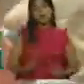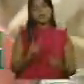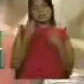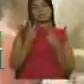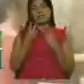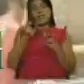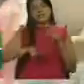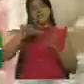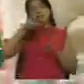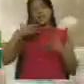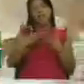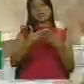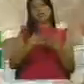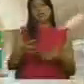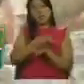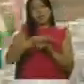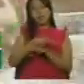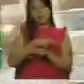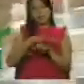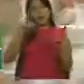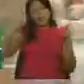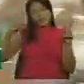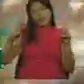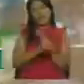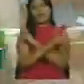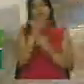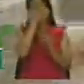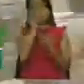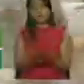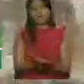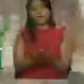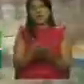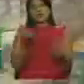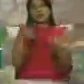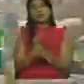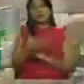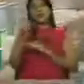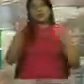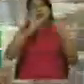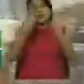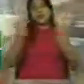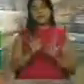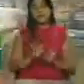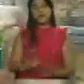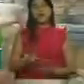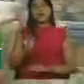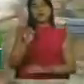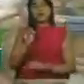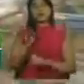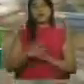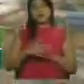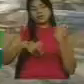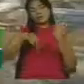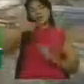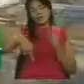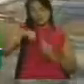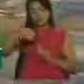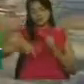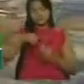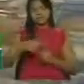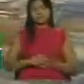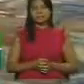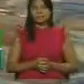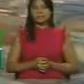primeros 13 años de gobierno. Esos son los cambios que se plantean en términos de una conducta y una posición desde el punto de vista revolucionario.